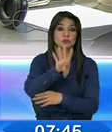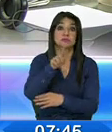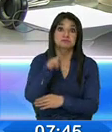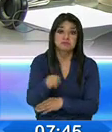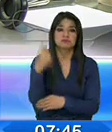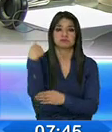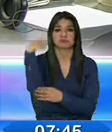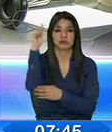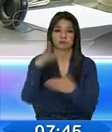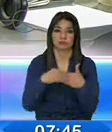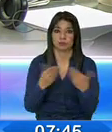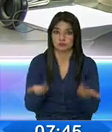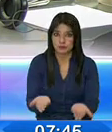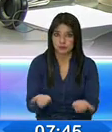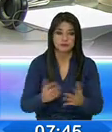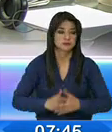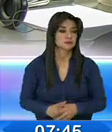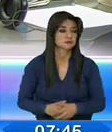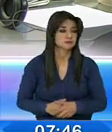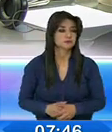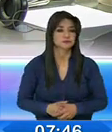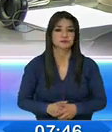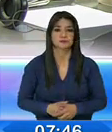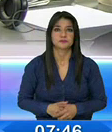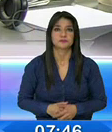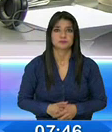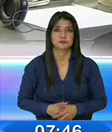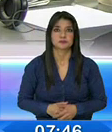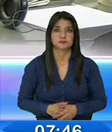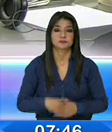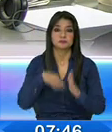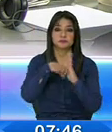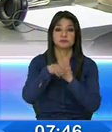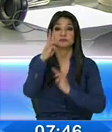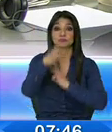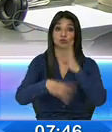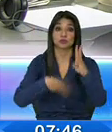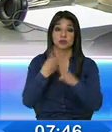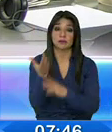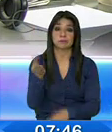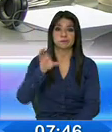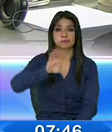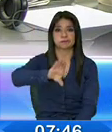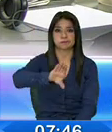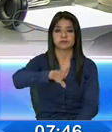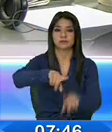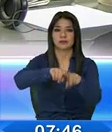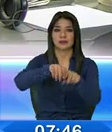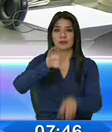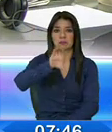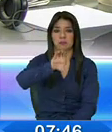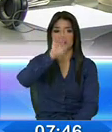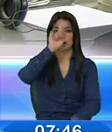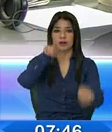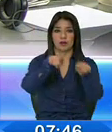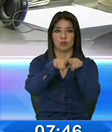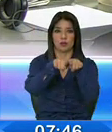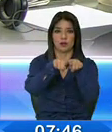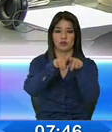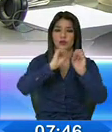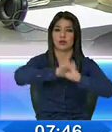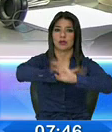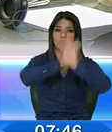y bueno para que el banco mundial desembolso depende de que el acuerdo con el fondo esté